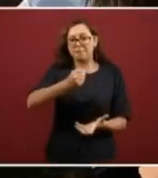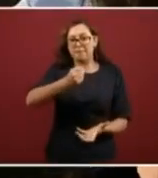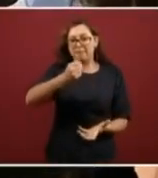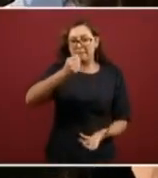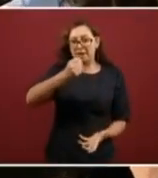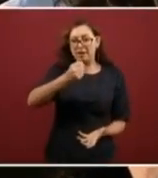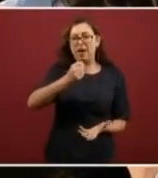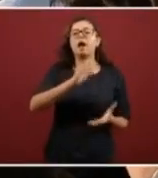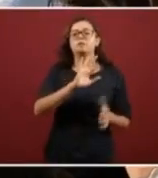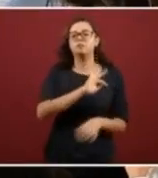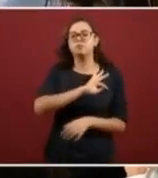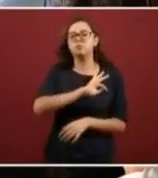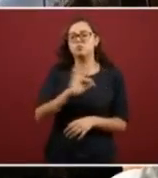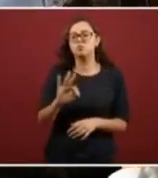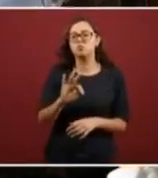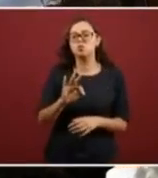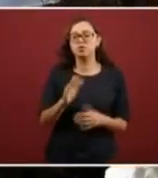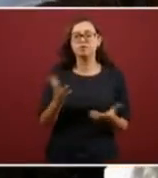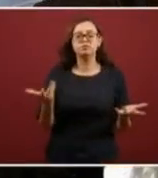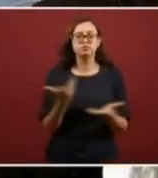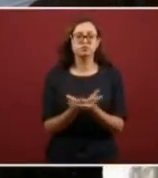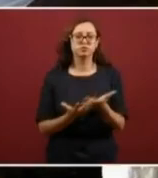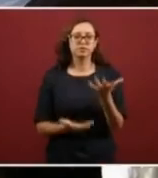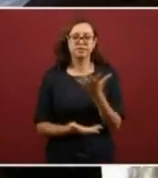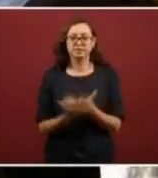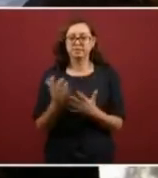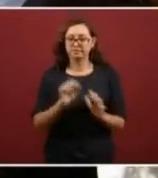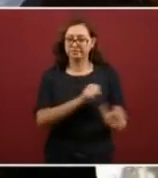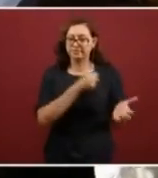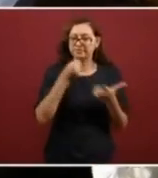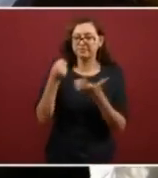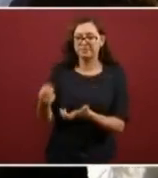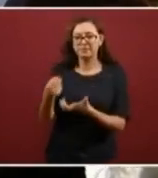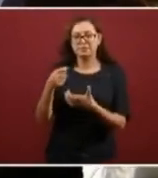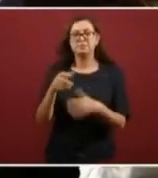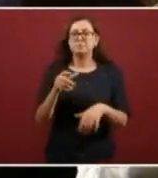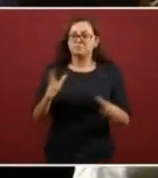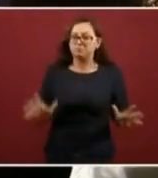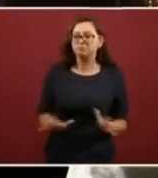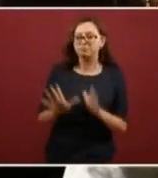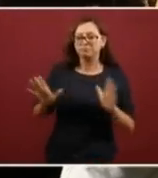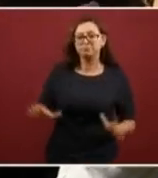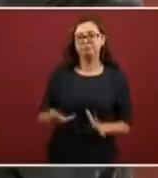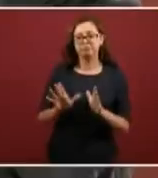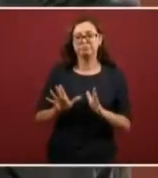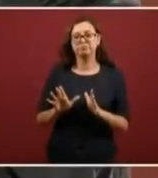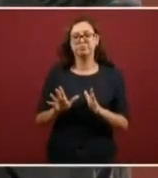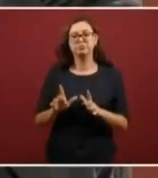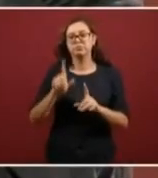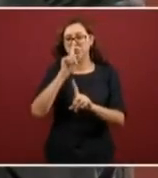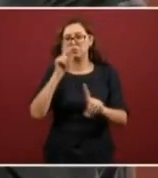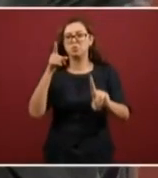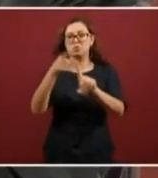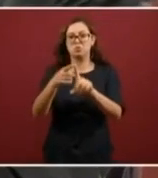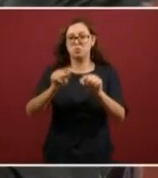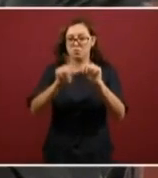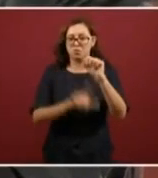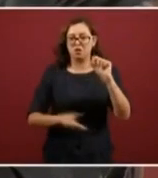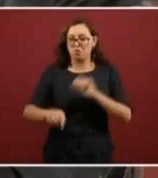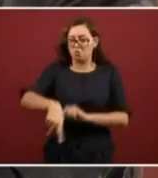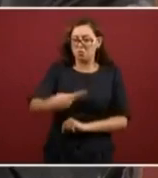podamos por este medio incrementar la producción y lograr la